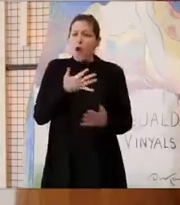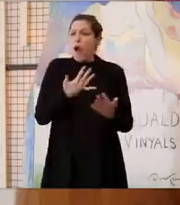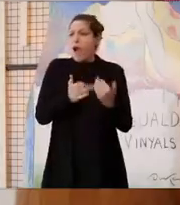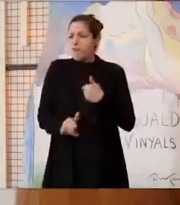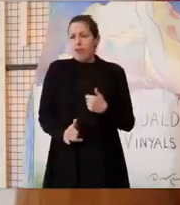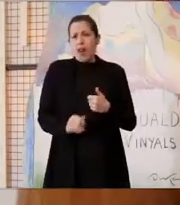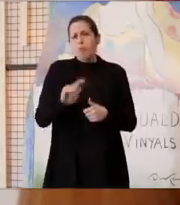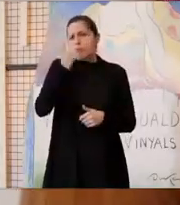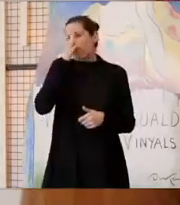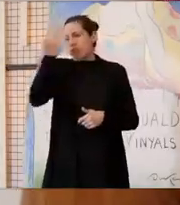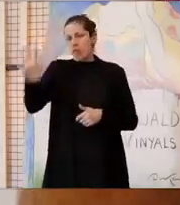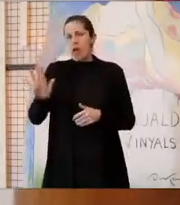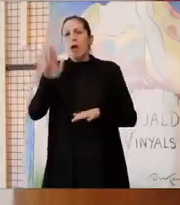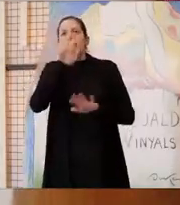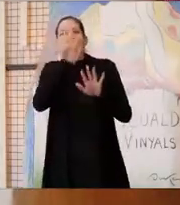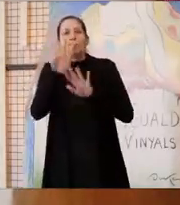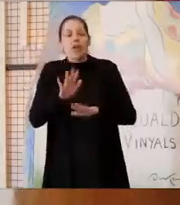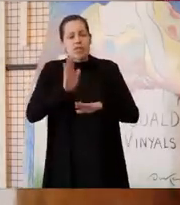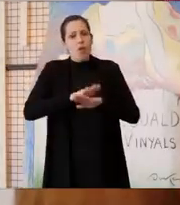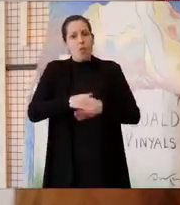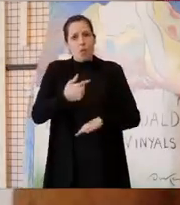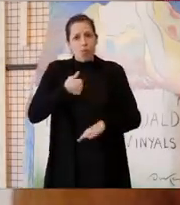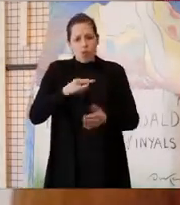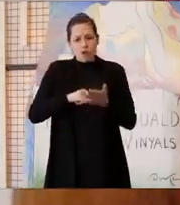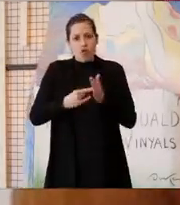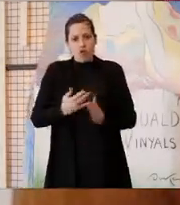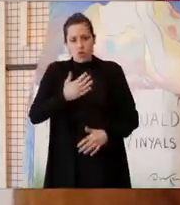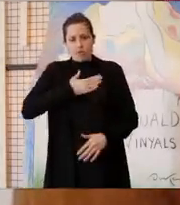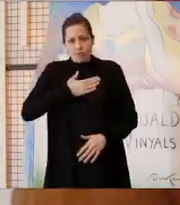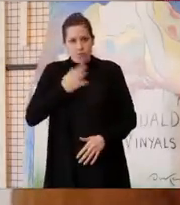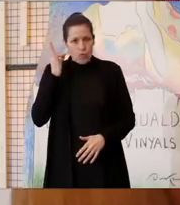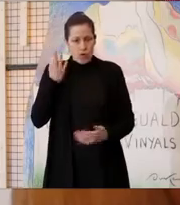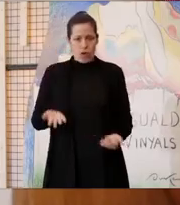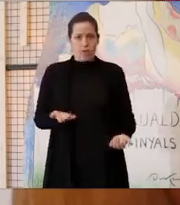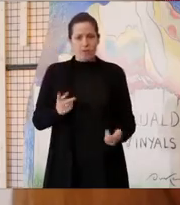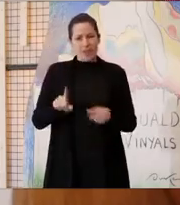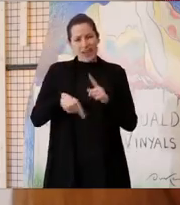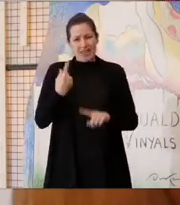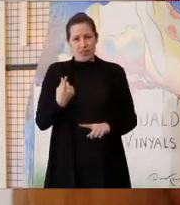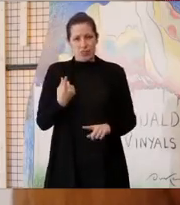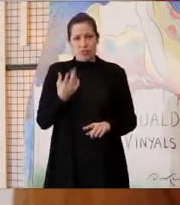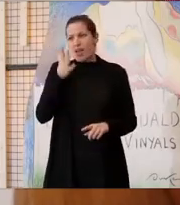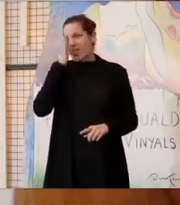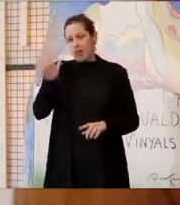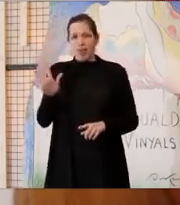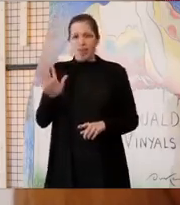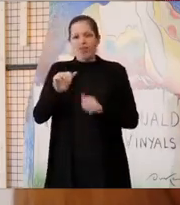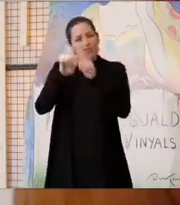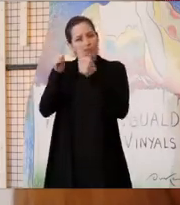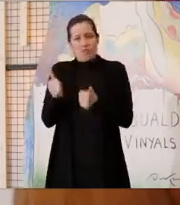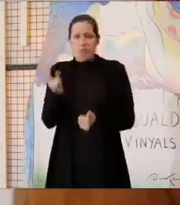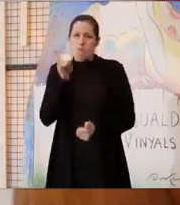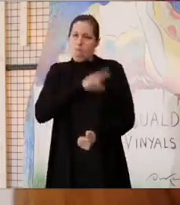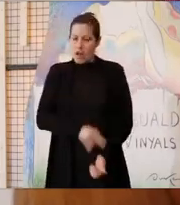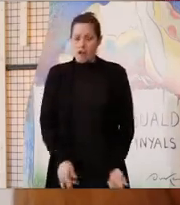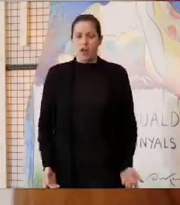valde la culpa es nuestra Parece que la solución pasa por nosotras y luego se están haciendo denuncias muy mal hechas eso qué